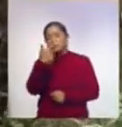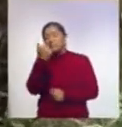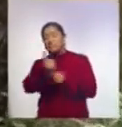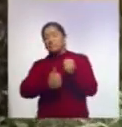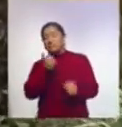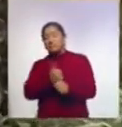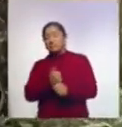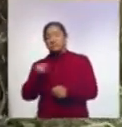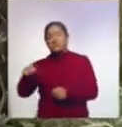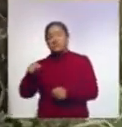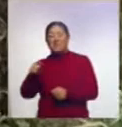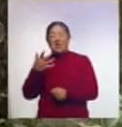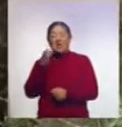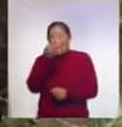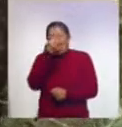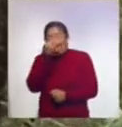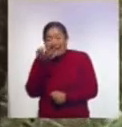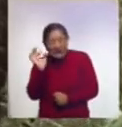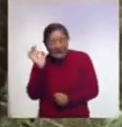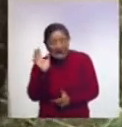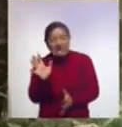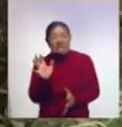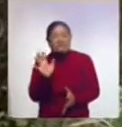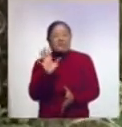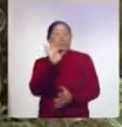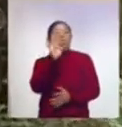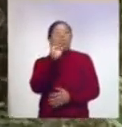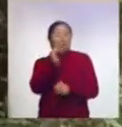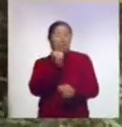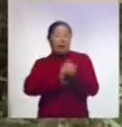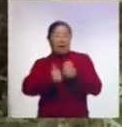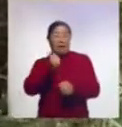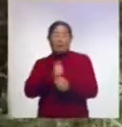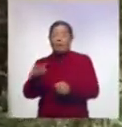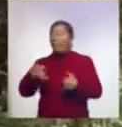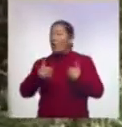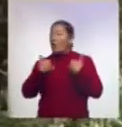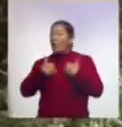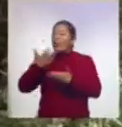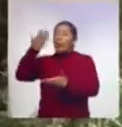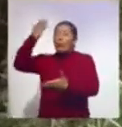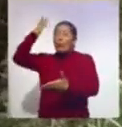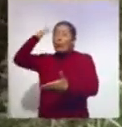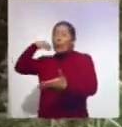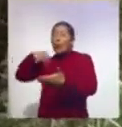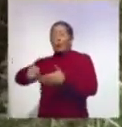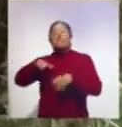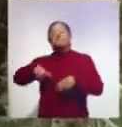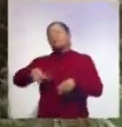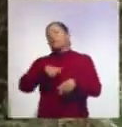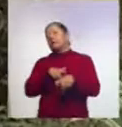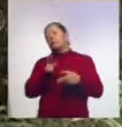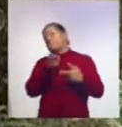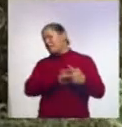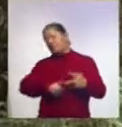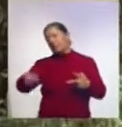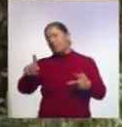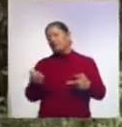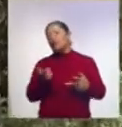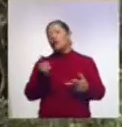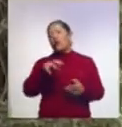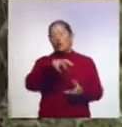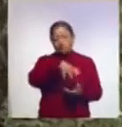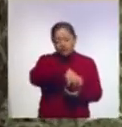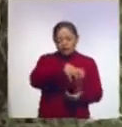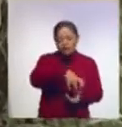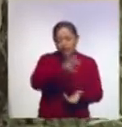honguero casi 40 años. Desde muy joven él empezó a recolectar hongos. Entonces ellos, como siempre se dedicaban